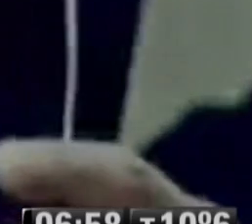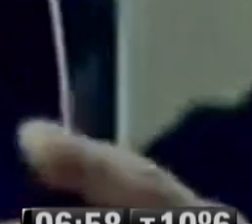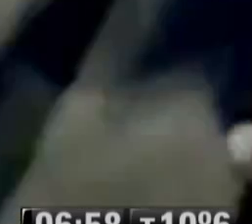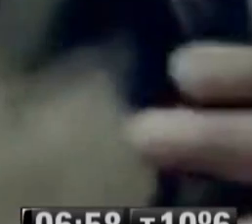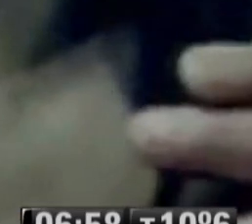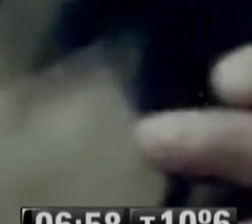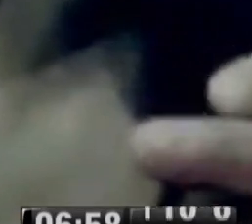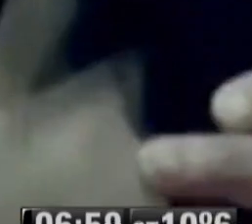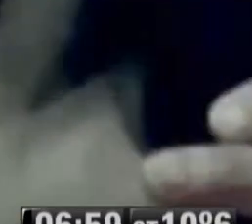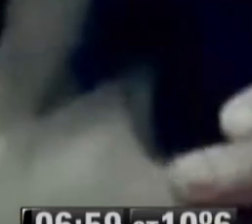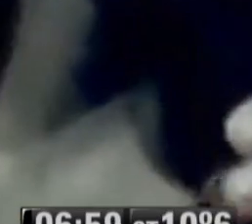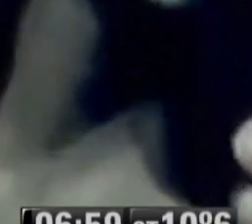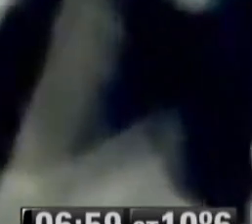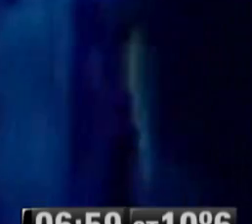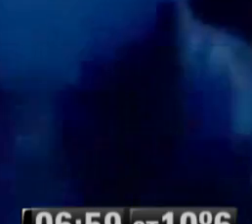i